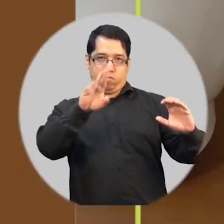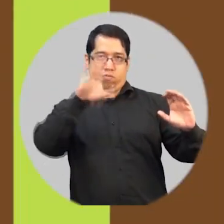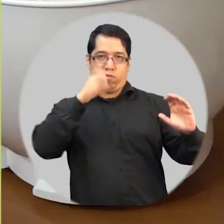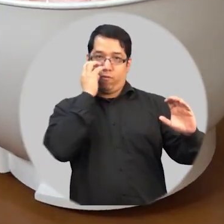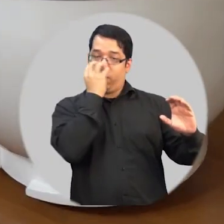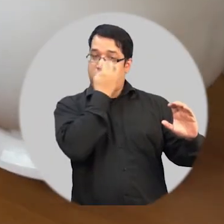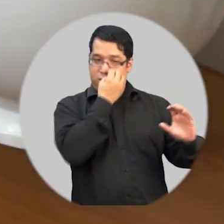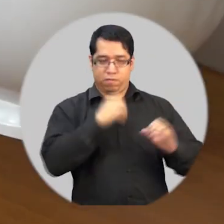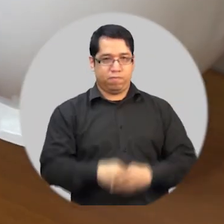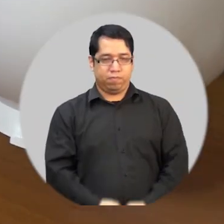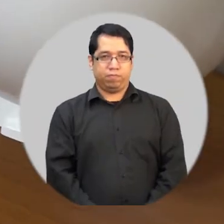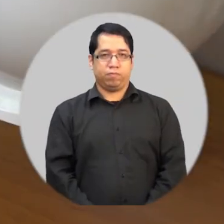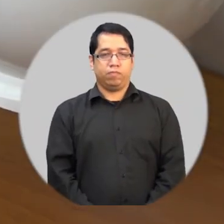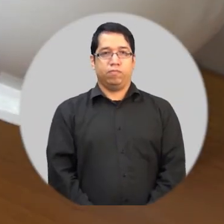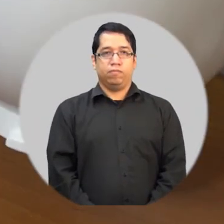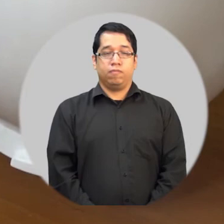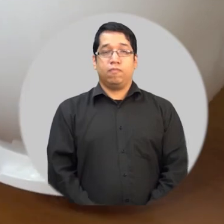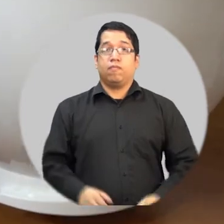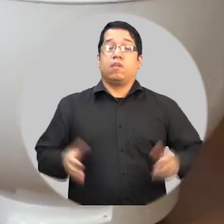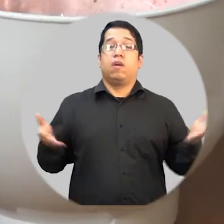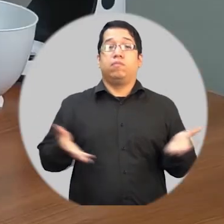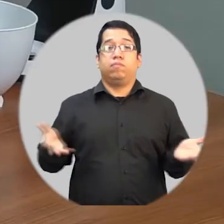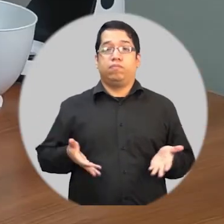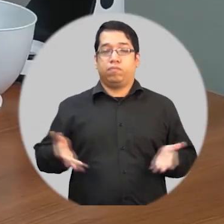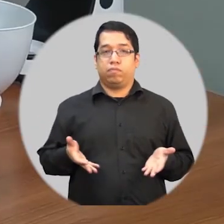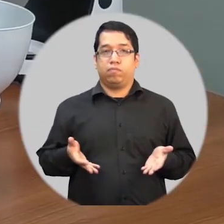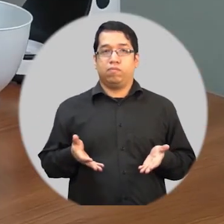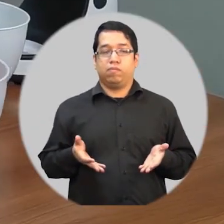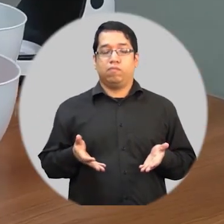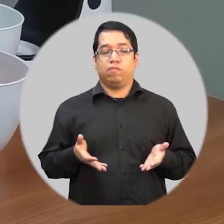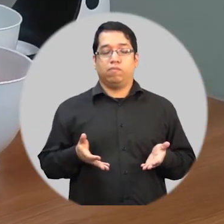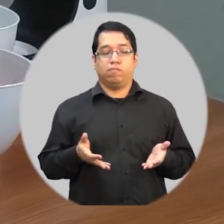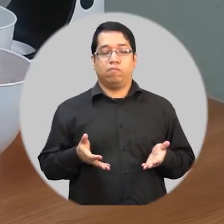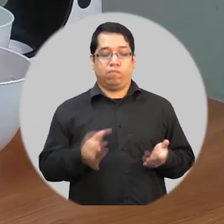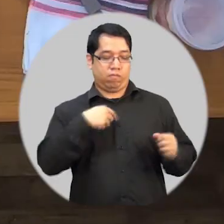Ya está. Ahora vamos a pasar a nuestro